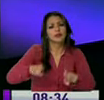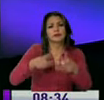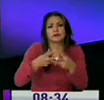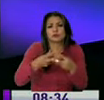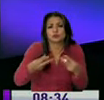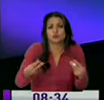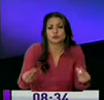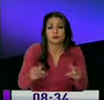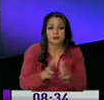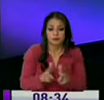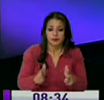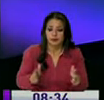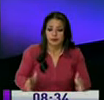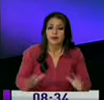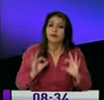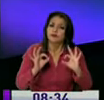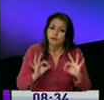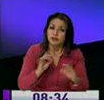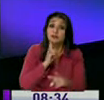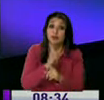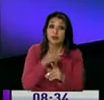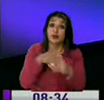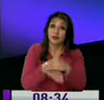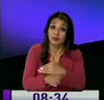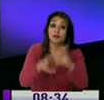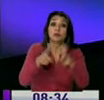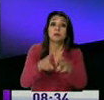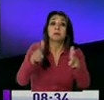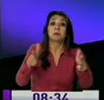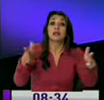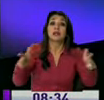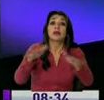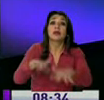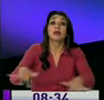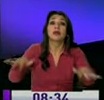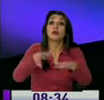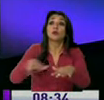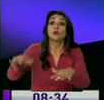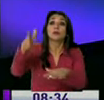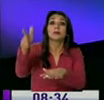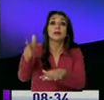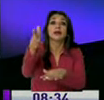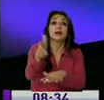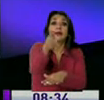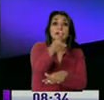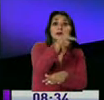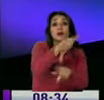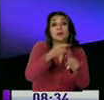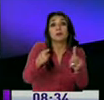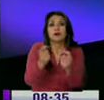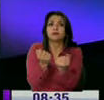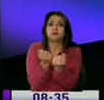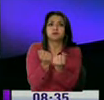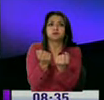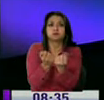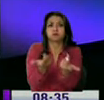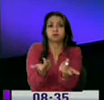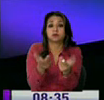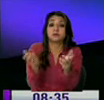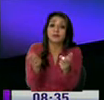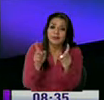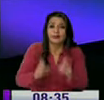incluso parqueaderos adecuados, que sí los hay un parqueadero grande en la parte de arriba, sí lo he visto, pero no da abasto. En todo caso, si no da